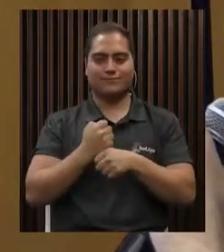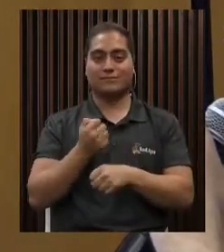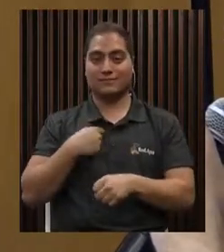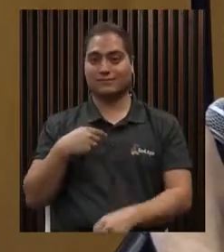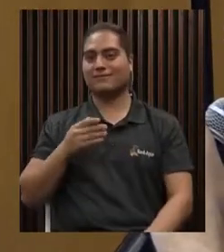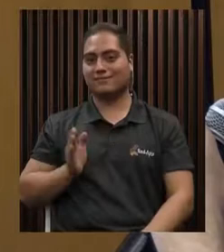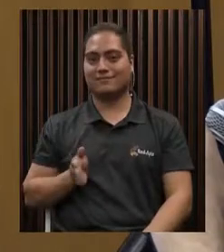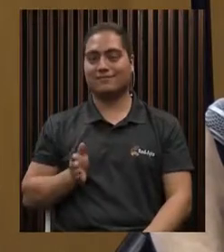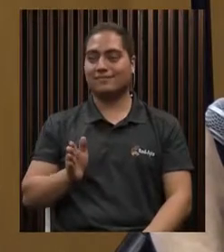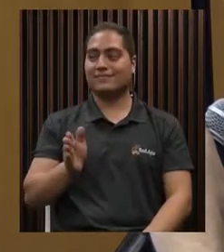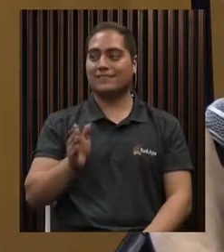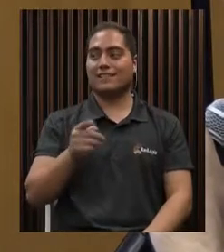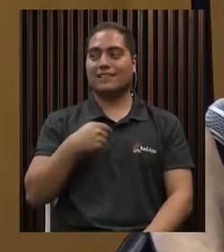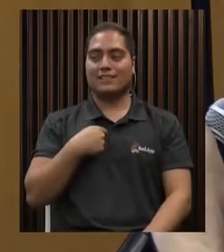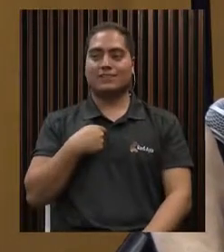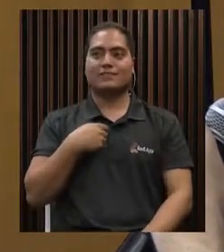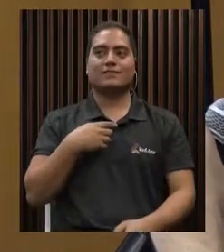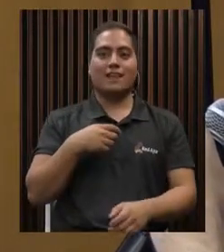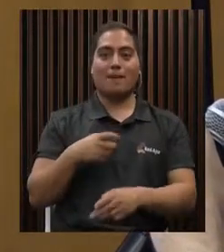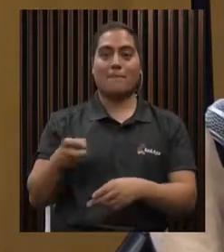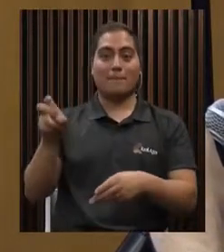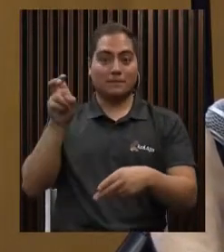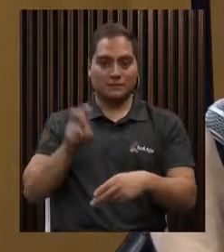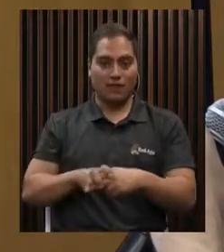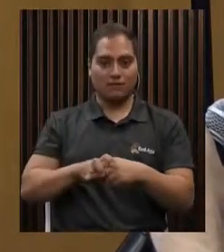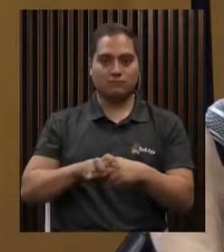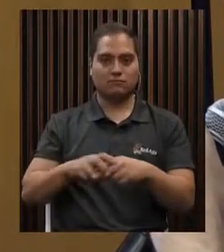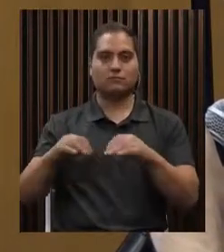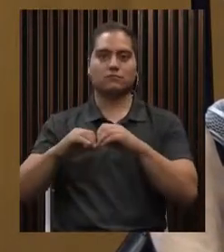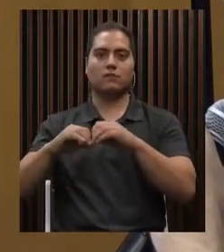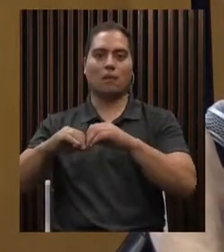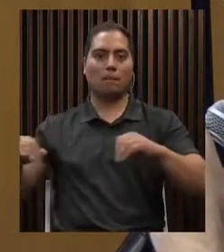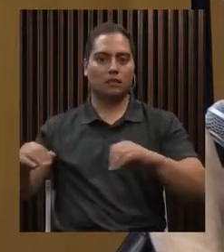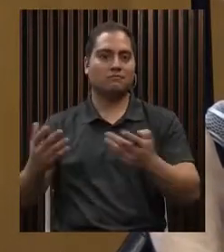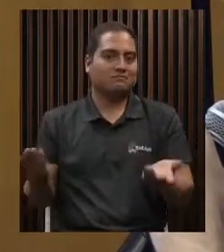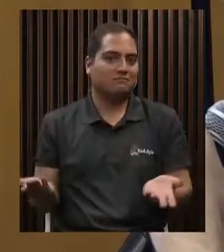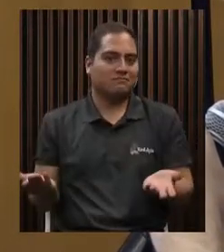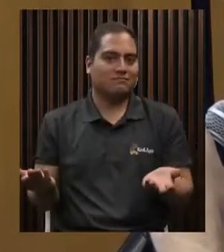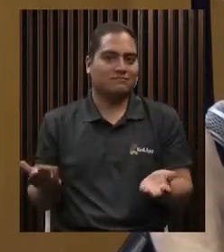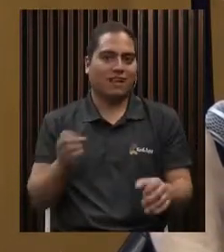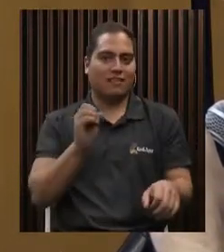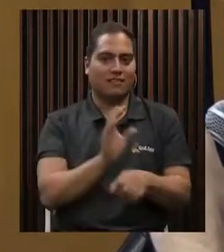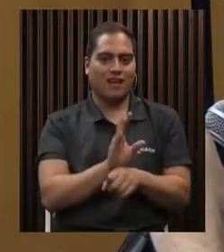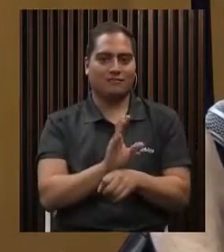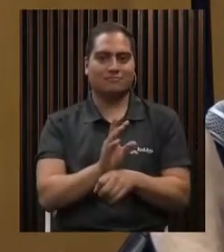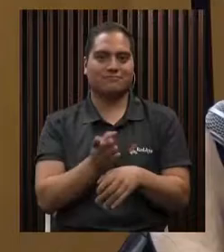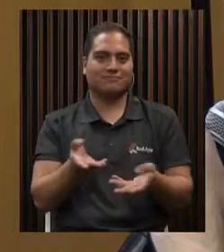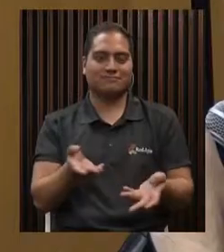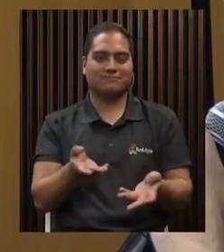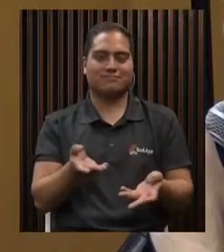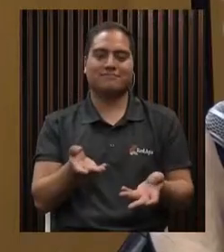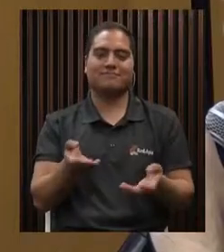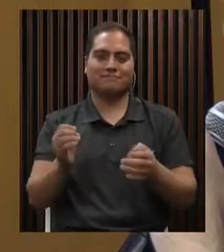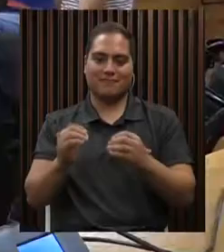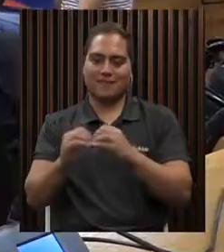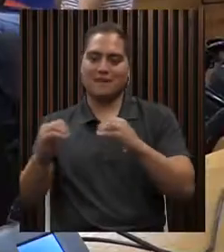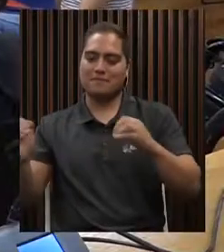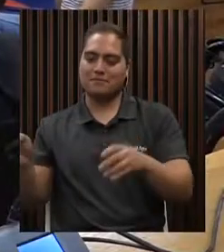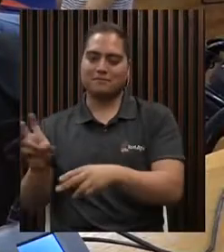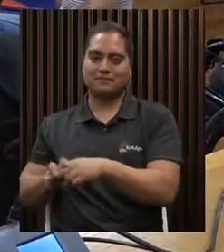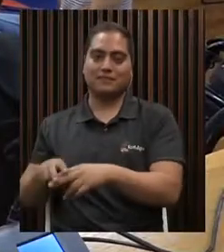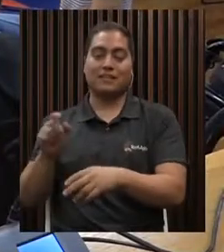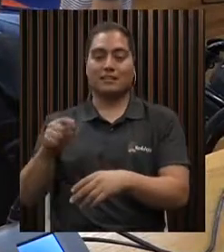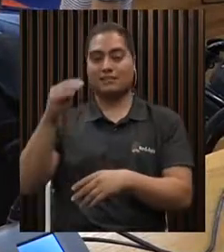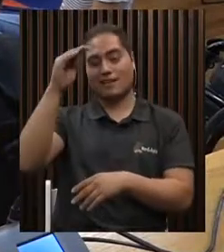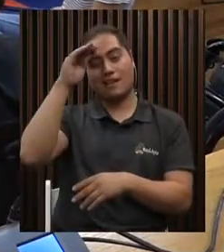cierto, me sentaban en asientos separados cuando estaba en las funciones. Eso fue